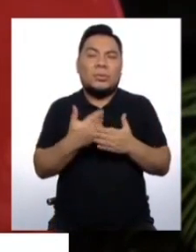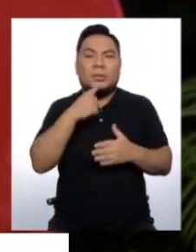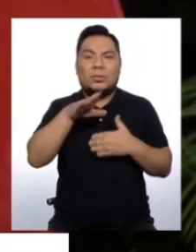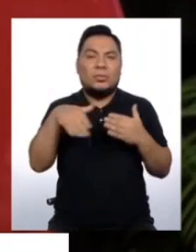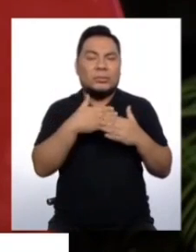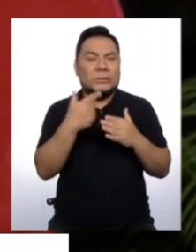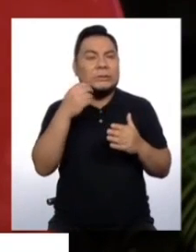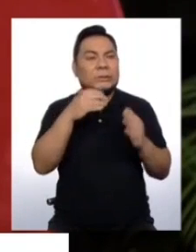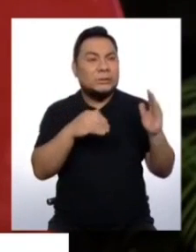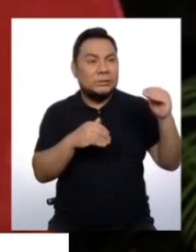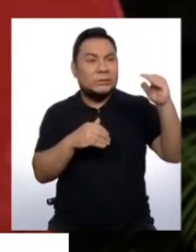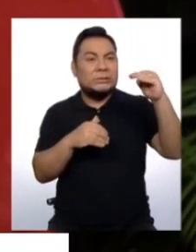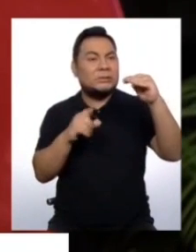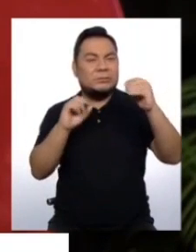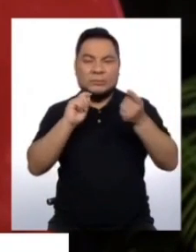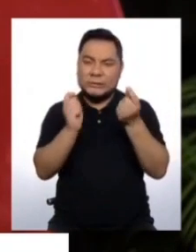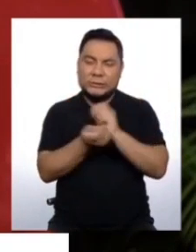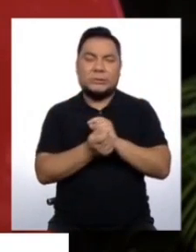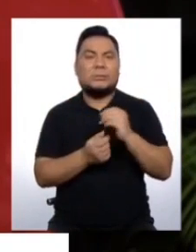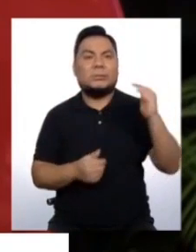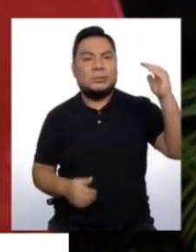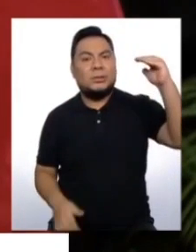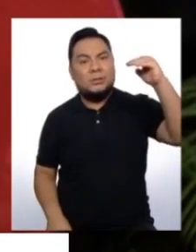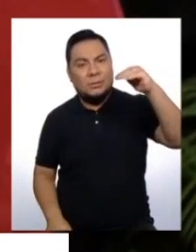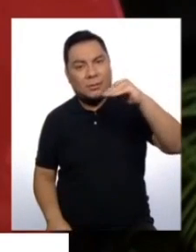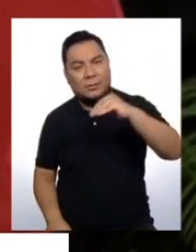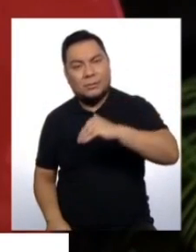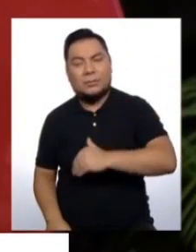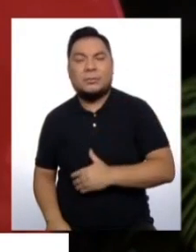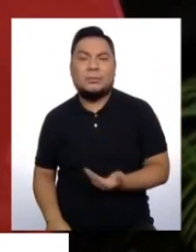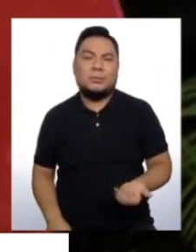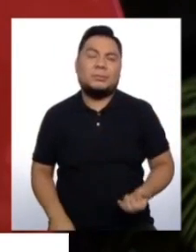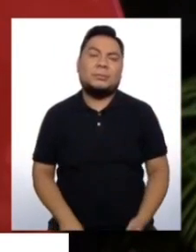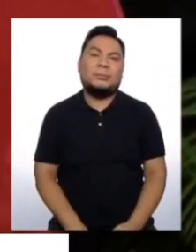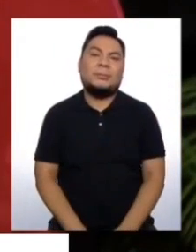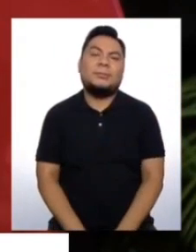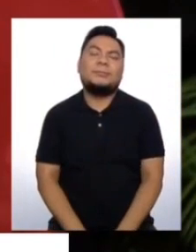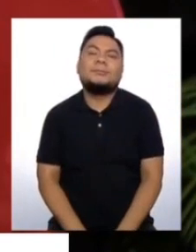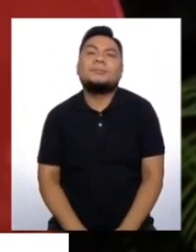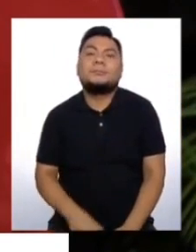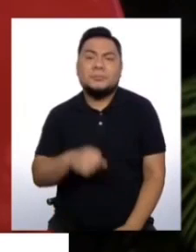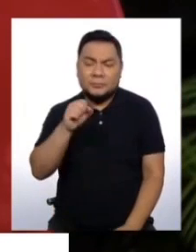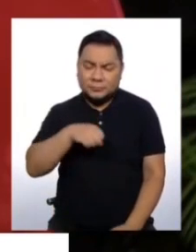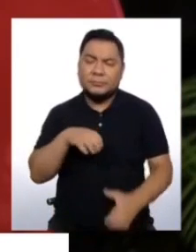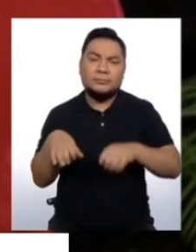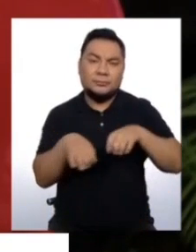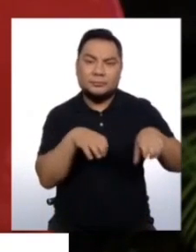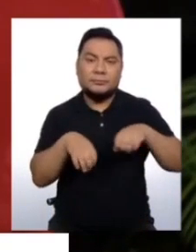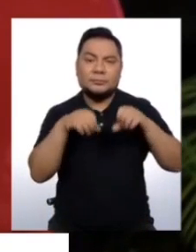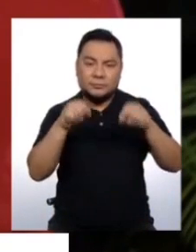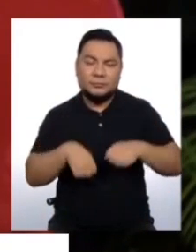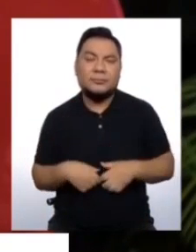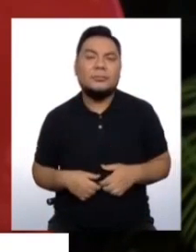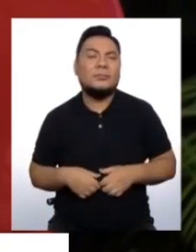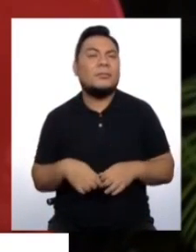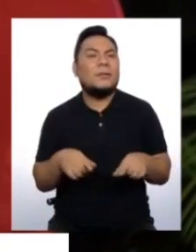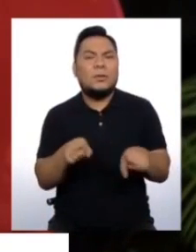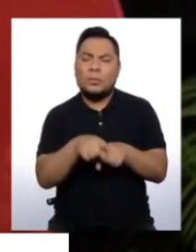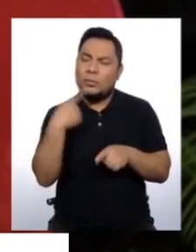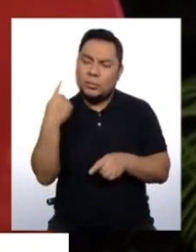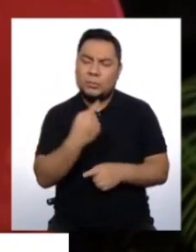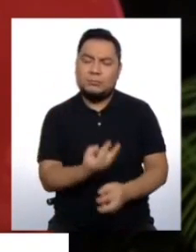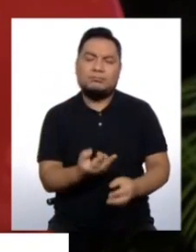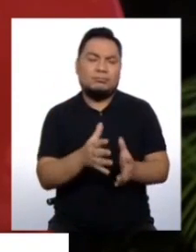transitar esa curva de descenso de esta meseta que nos encontramos. Y vamos a hacerlo con el mismo